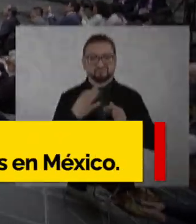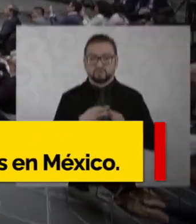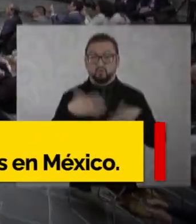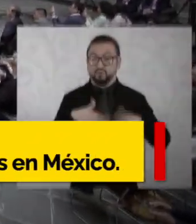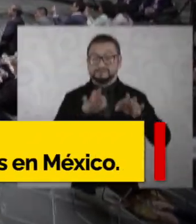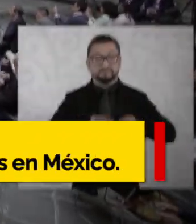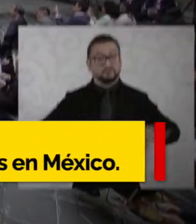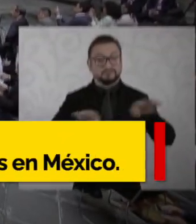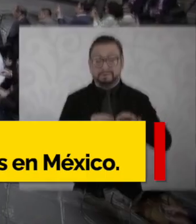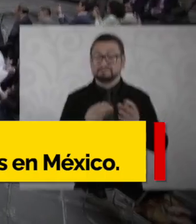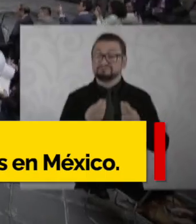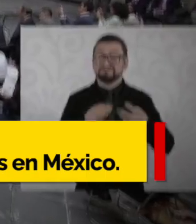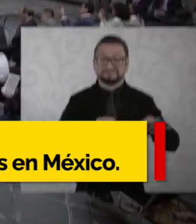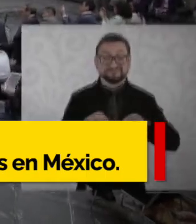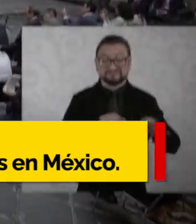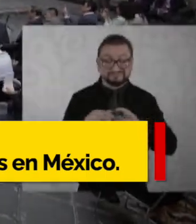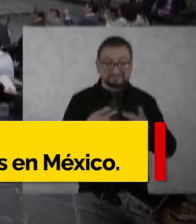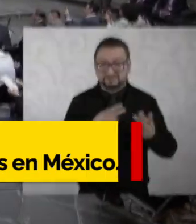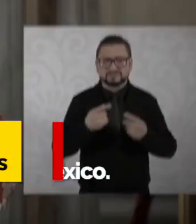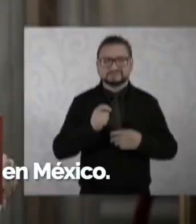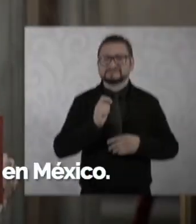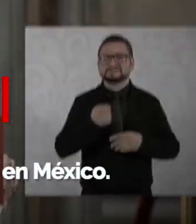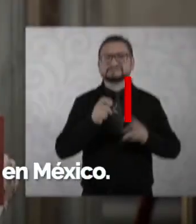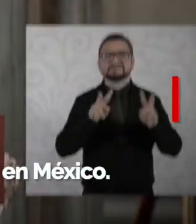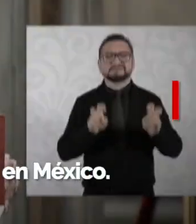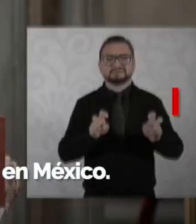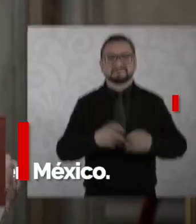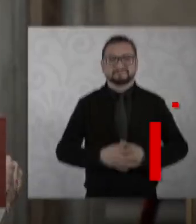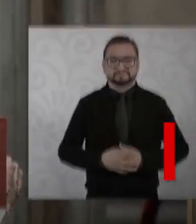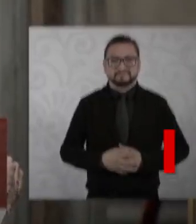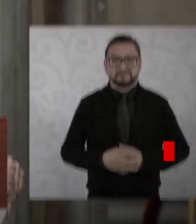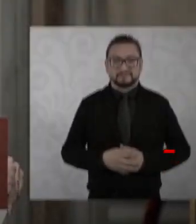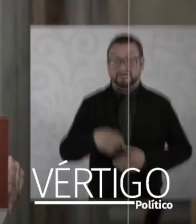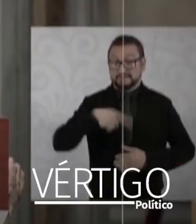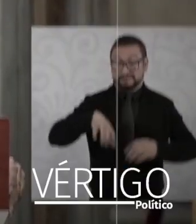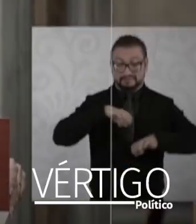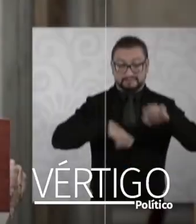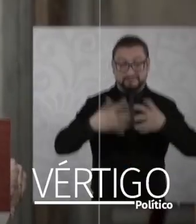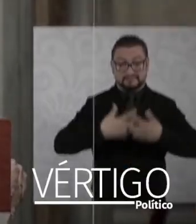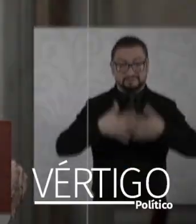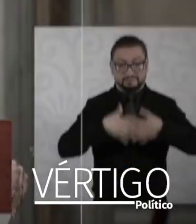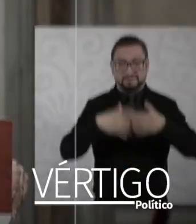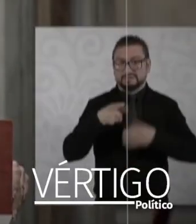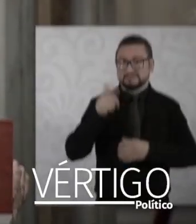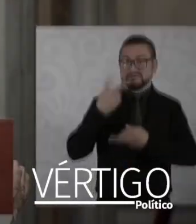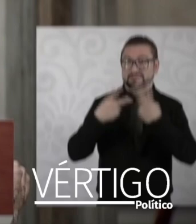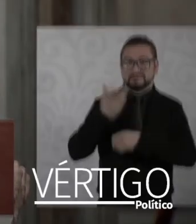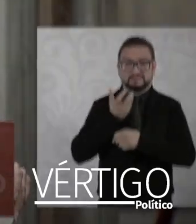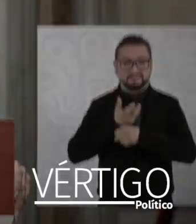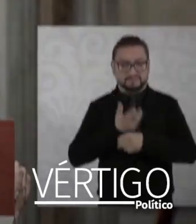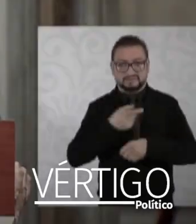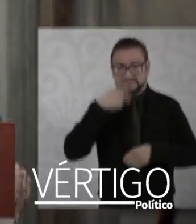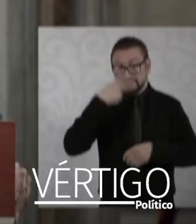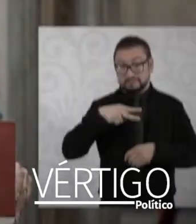Expedientes MX. Empresarios piden seguridad a sus inversiones en México. El gobierno de México dijo a